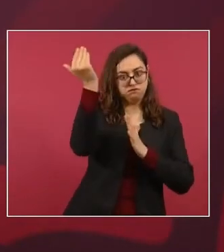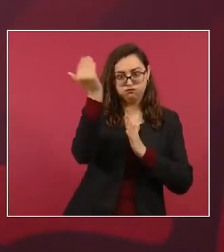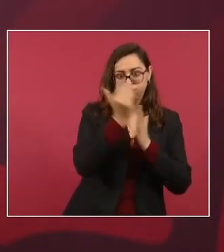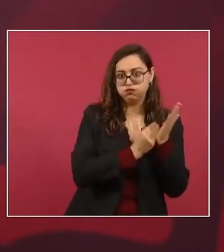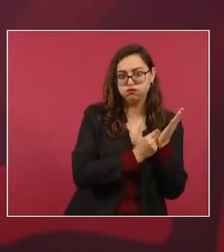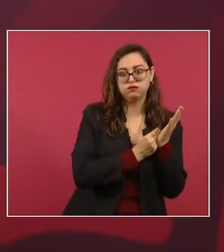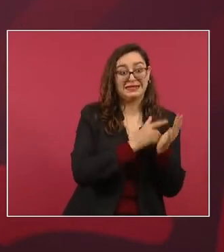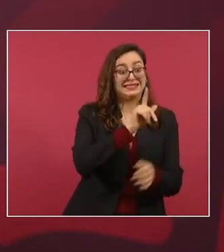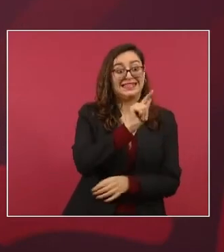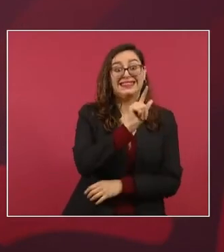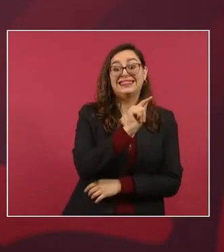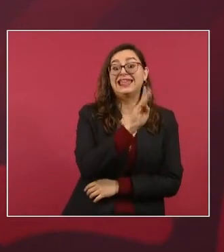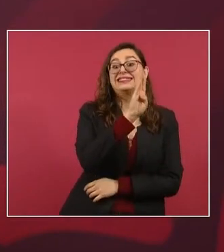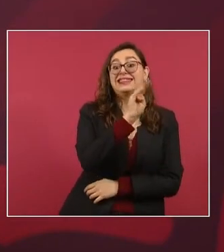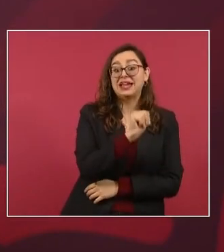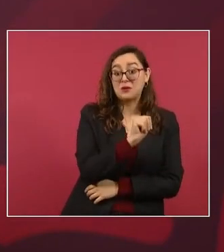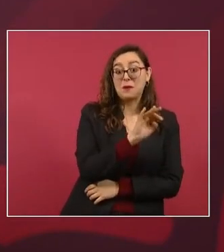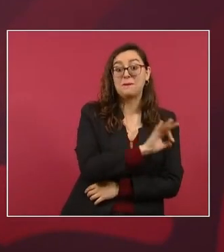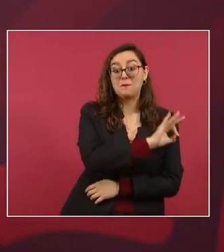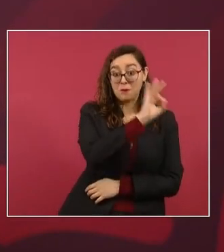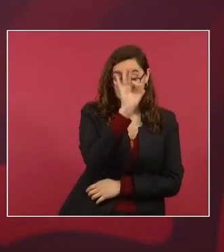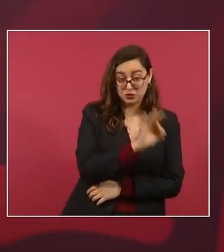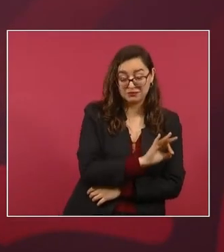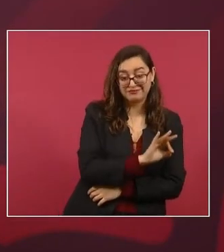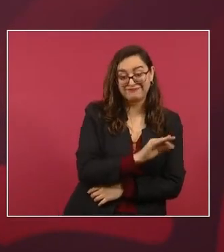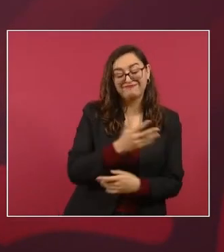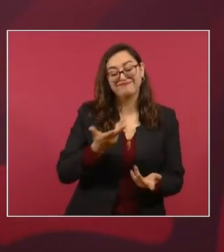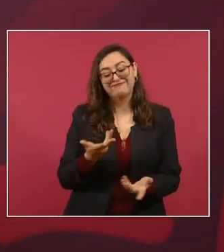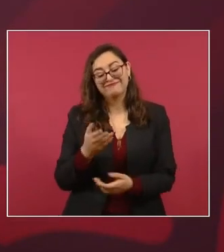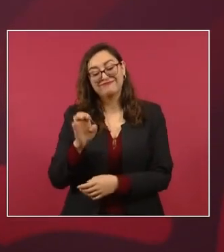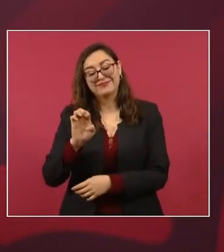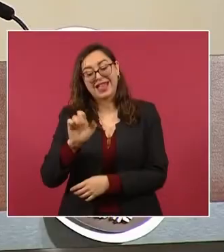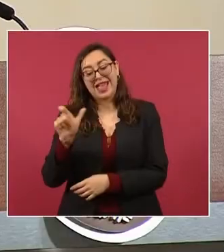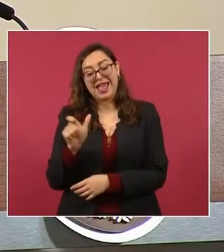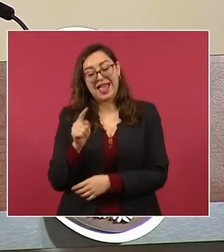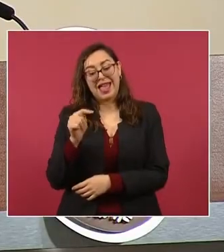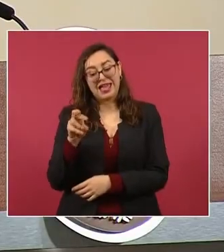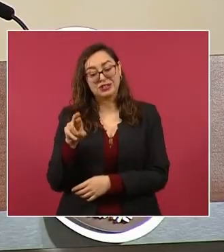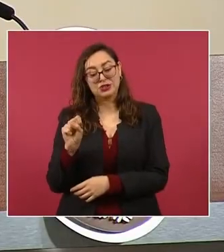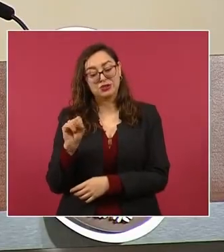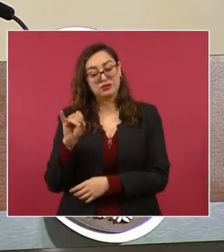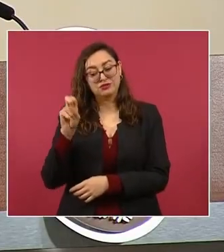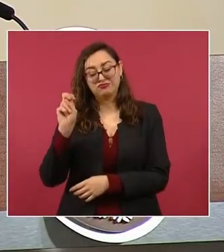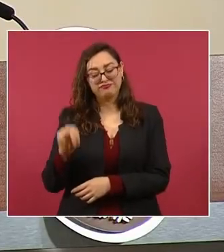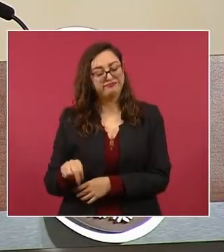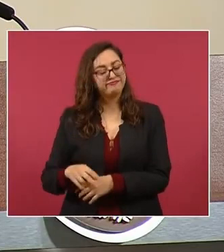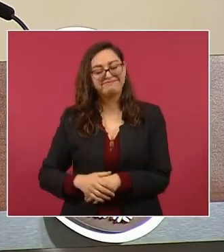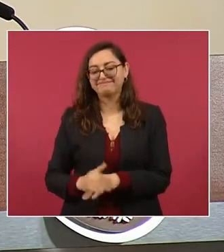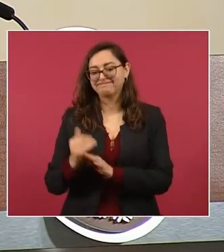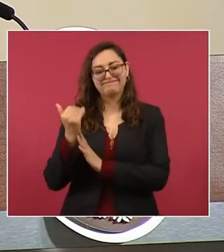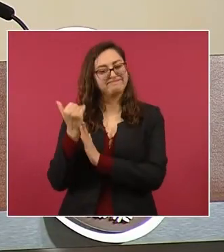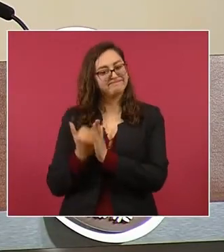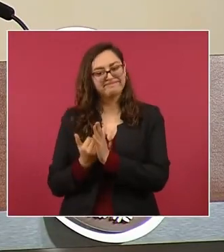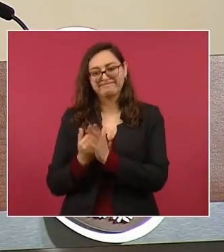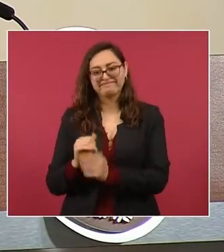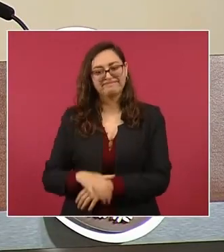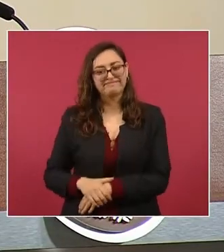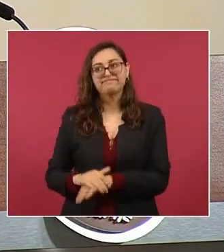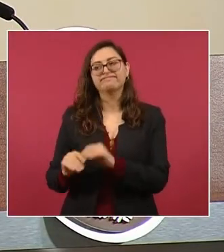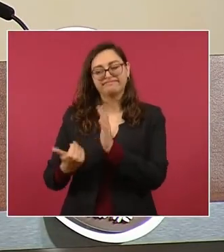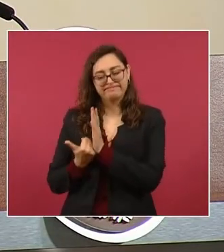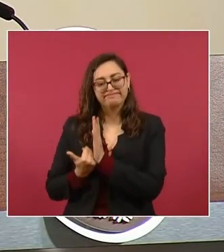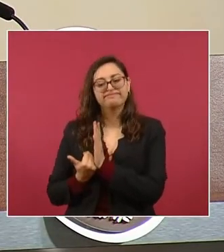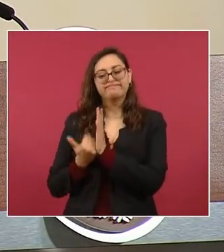de 79%, en realidad la extorsión ha tenido un alza importante y lo estamos